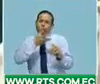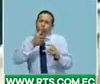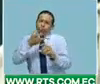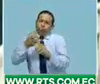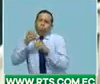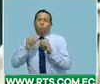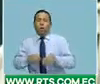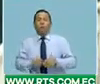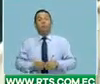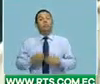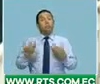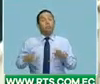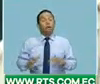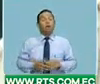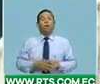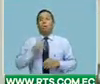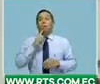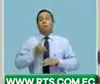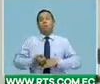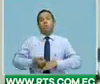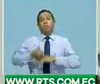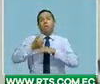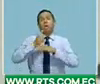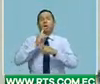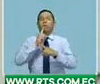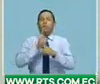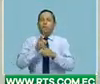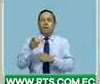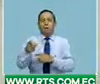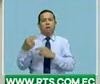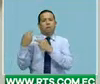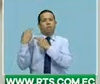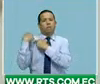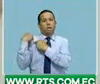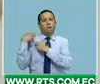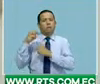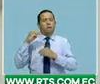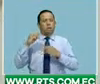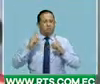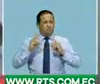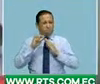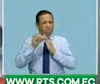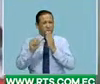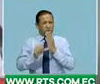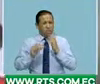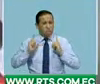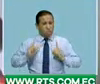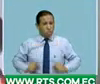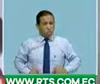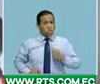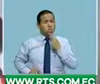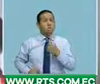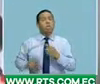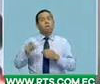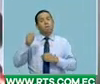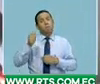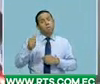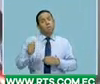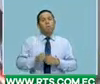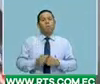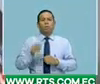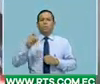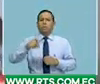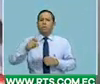pues es competencia del Ministerio de Salud reglamentar los mecanismos de administración de las vacunas. Tiene que dar el paraguas, tiene que dar